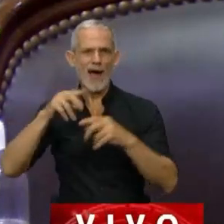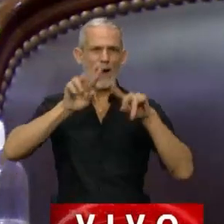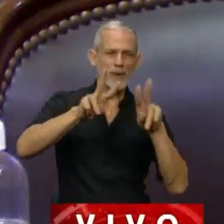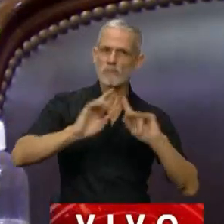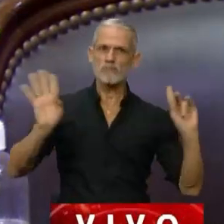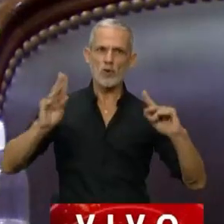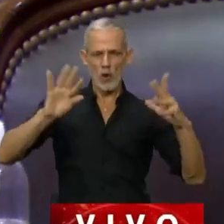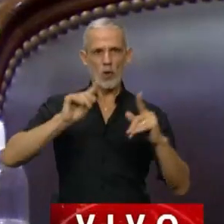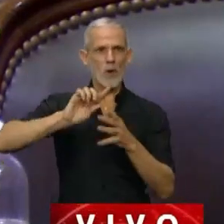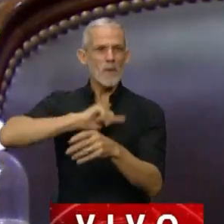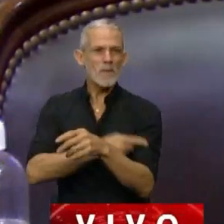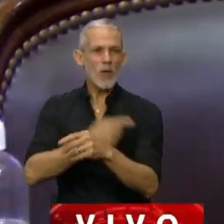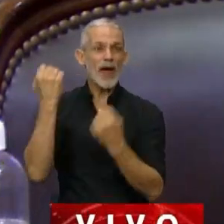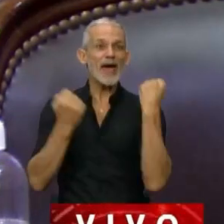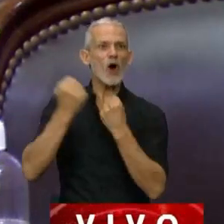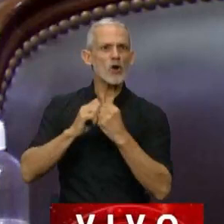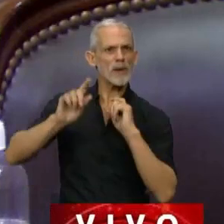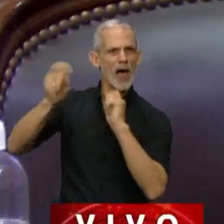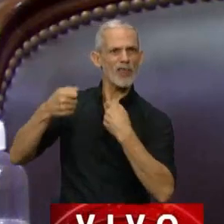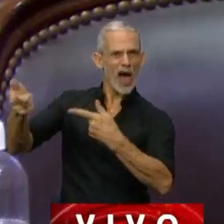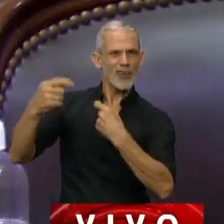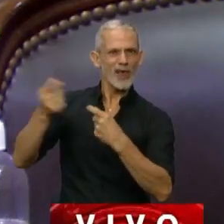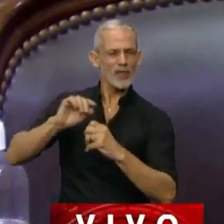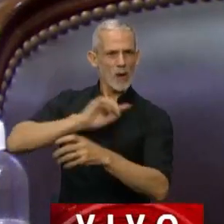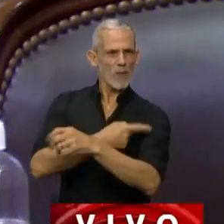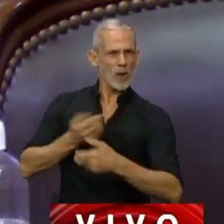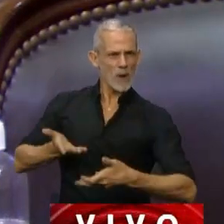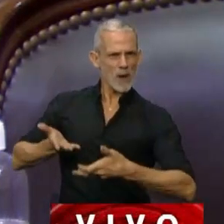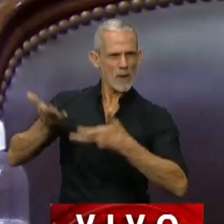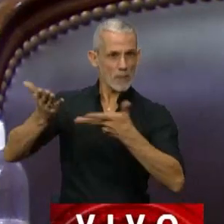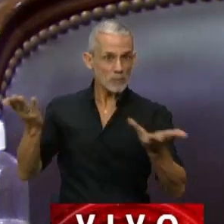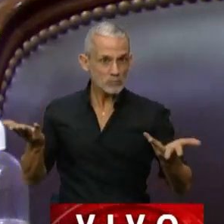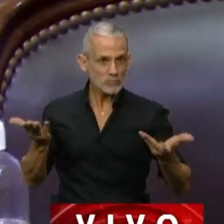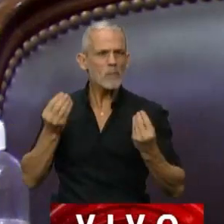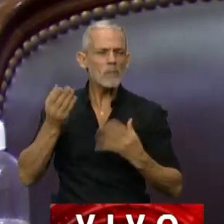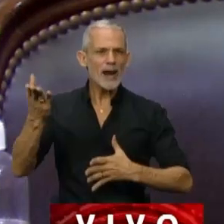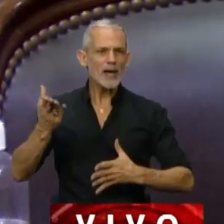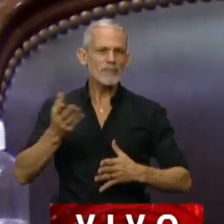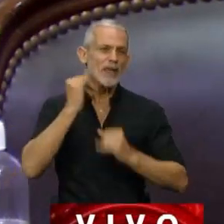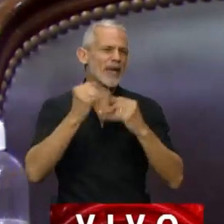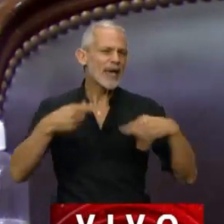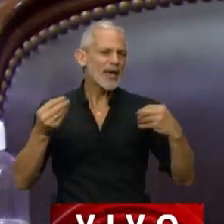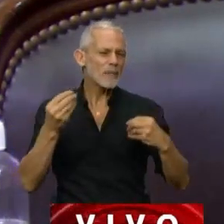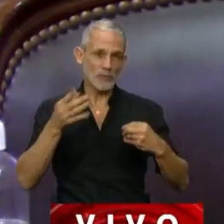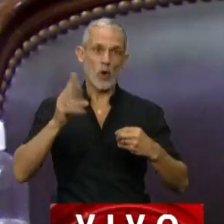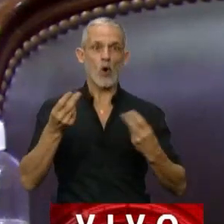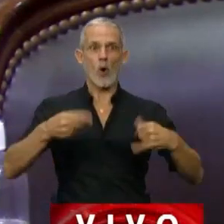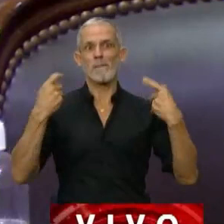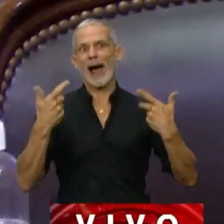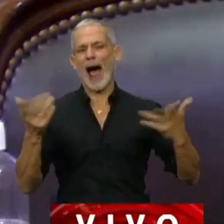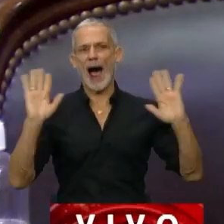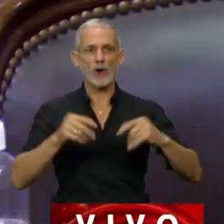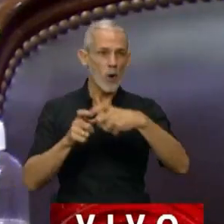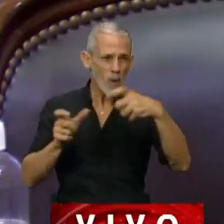poder a los grupos económicos y al mercado. ¿Y qué argumentos usan? Argumentos, es más costoso,